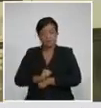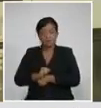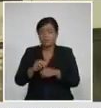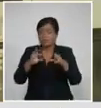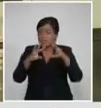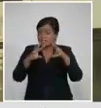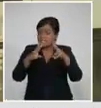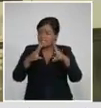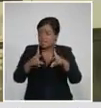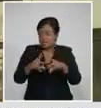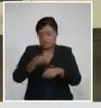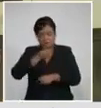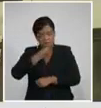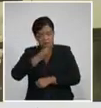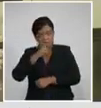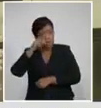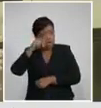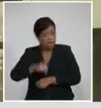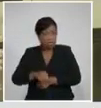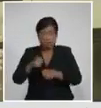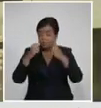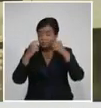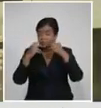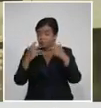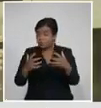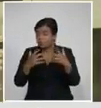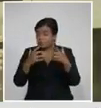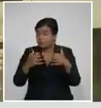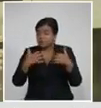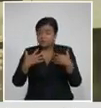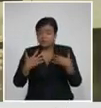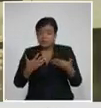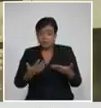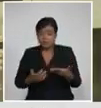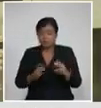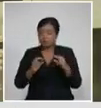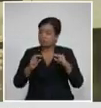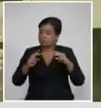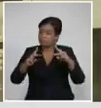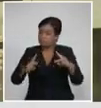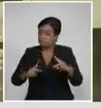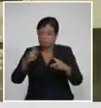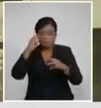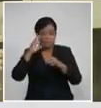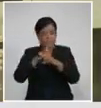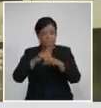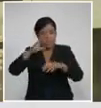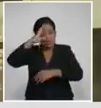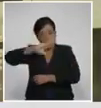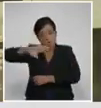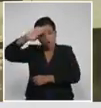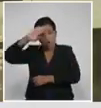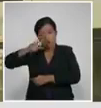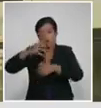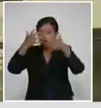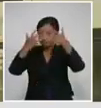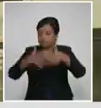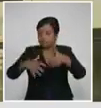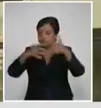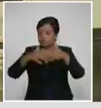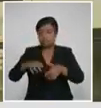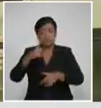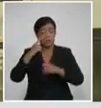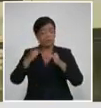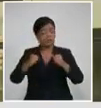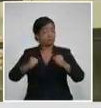importante. Aquí lo verdaderamente trascendente es que una vez más la ciencia cubana demuestra su grandeza en busca